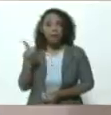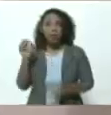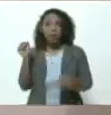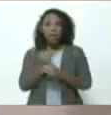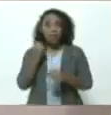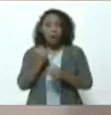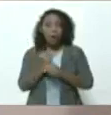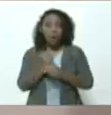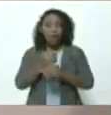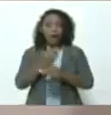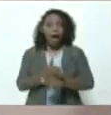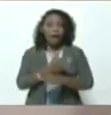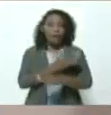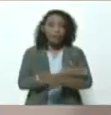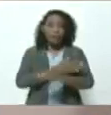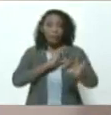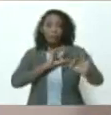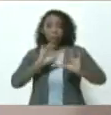de preproducción maravilloso,